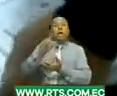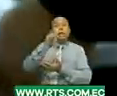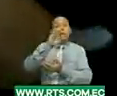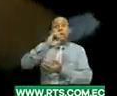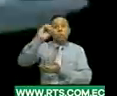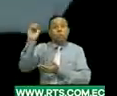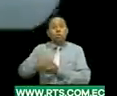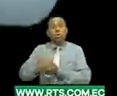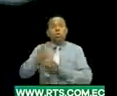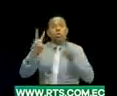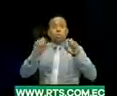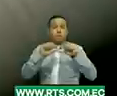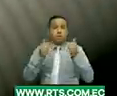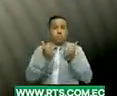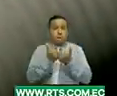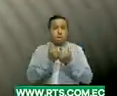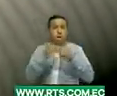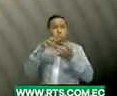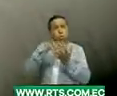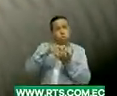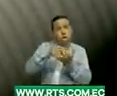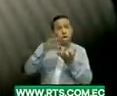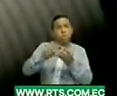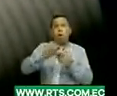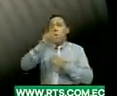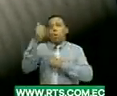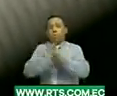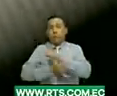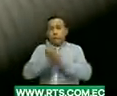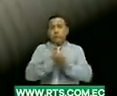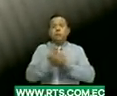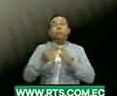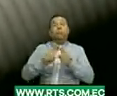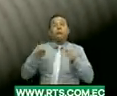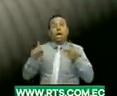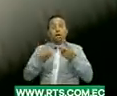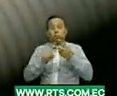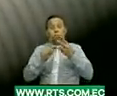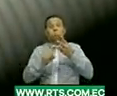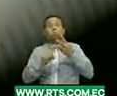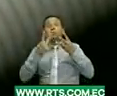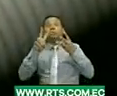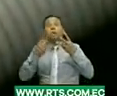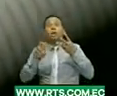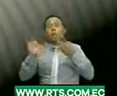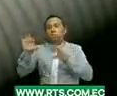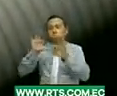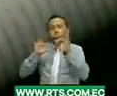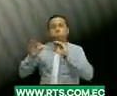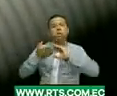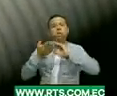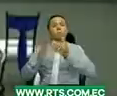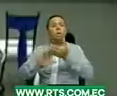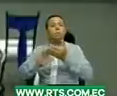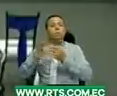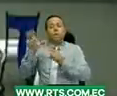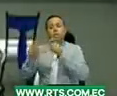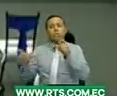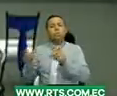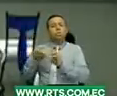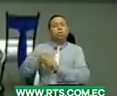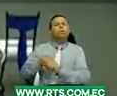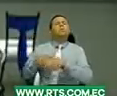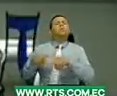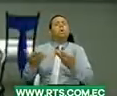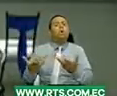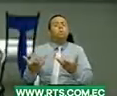nacionales, provinciales y del exterior, pero no ha podido iniciar la impresión de los documentos electorales para elegir a los parlamentarios andinos. Esto debido a que